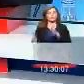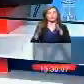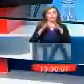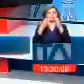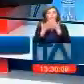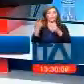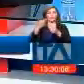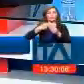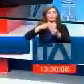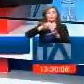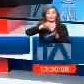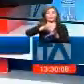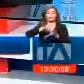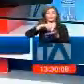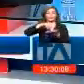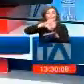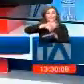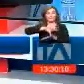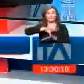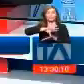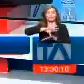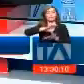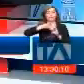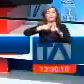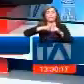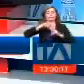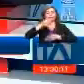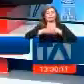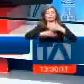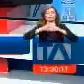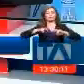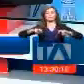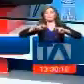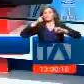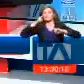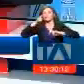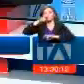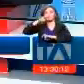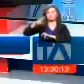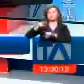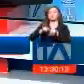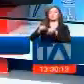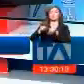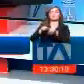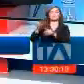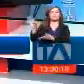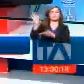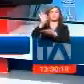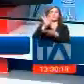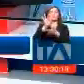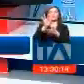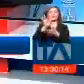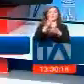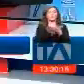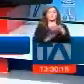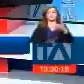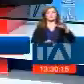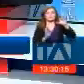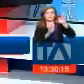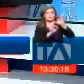La Comisión de Participación Ciudadana de la Asamblea Nacional iniciará un proceso de fiscalización al concurso en el que se eligió a José Tuárez. Los primeros